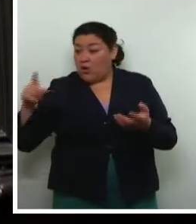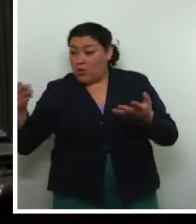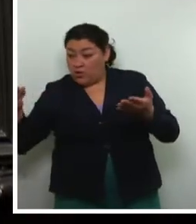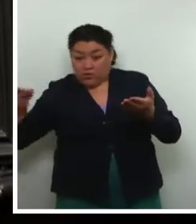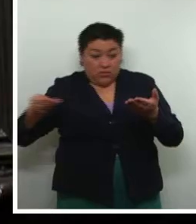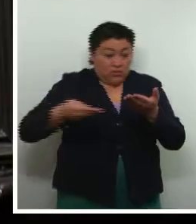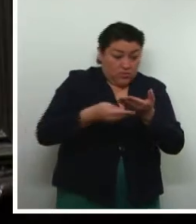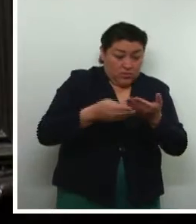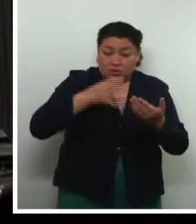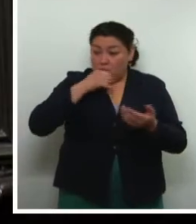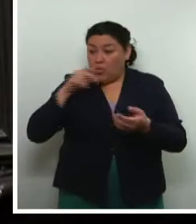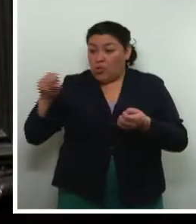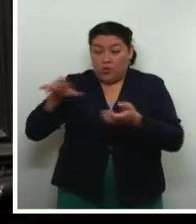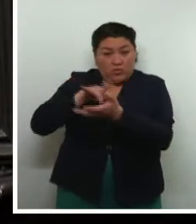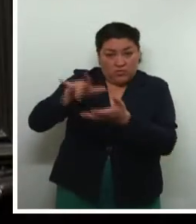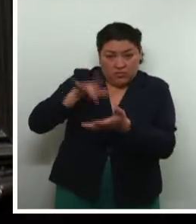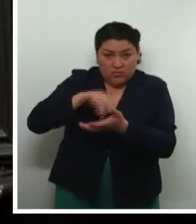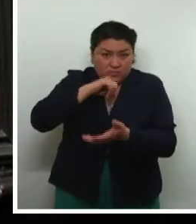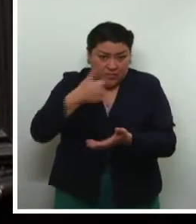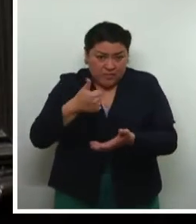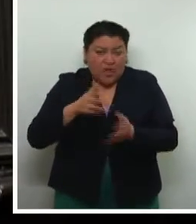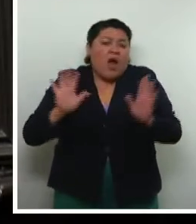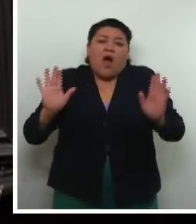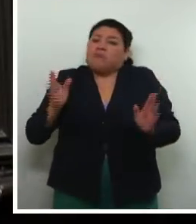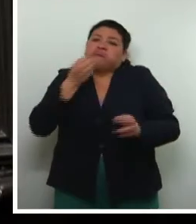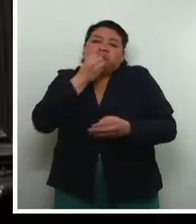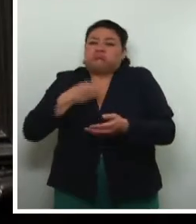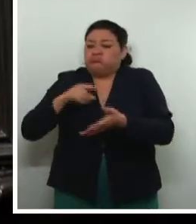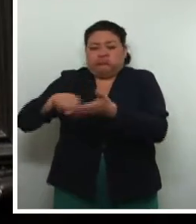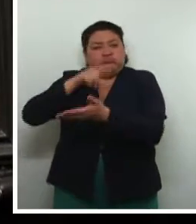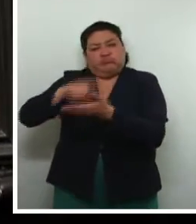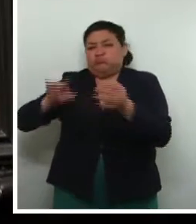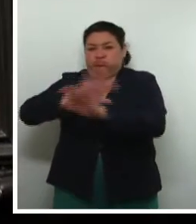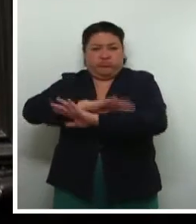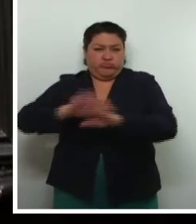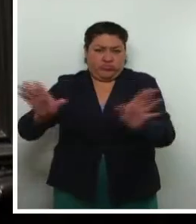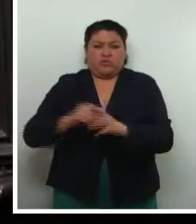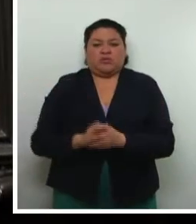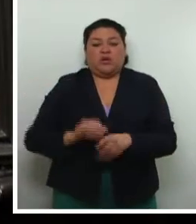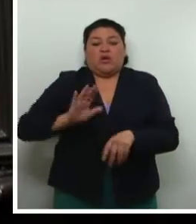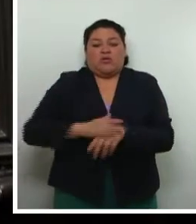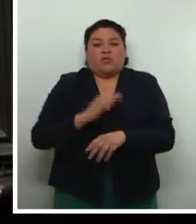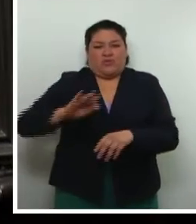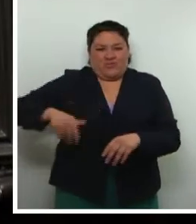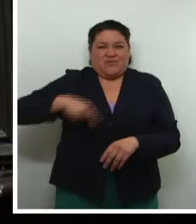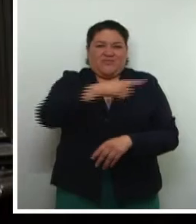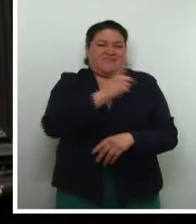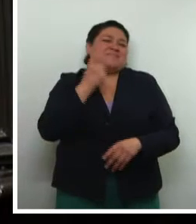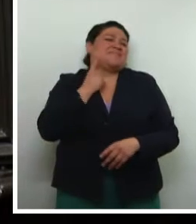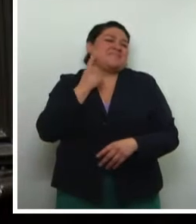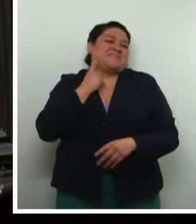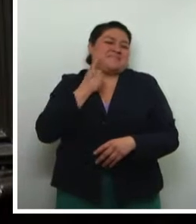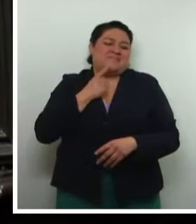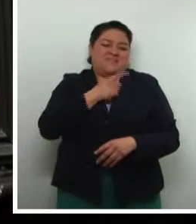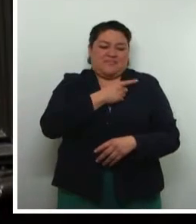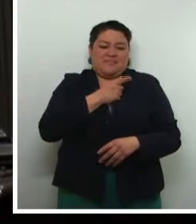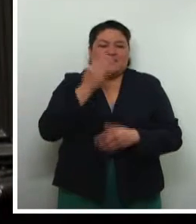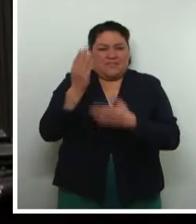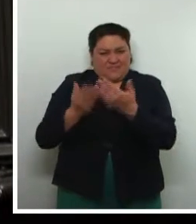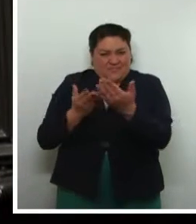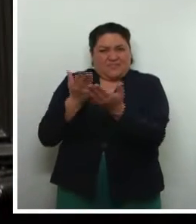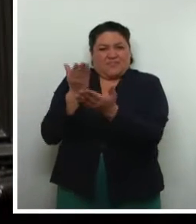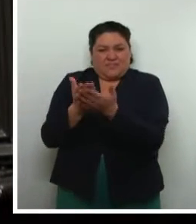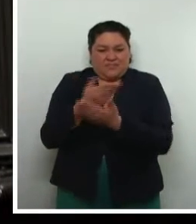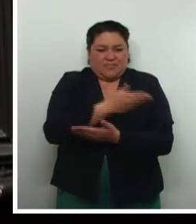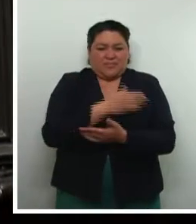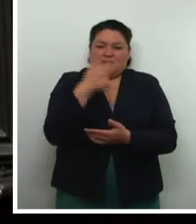esta mayoría, pues no pasaron simplemente. Por eso lo que está planteando el